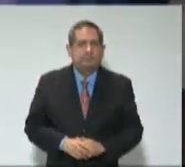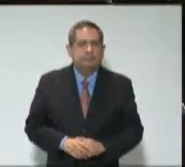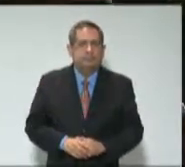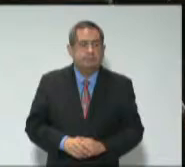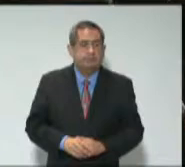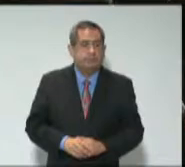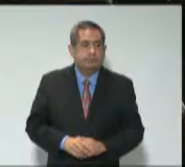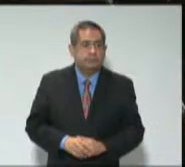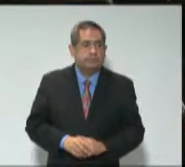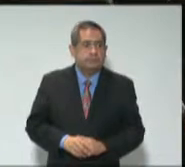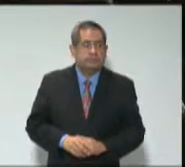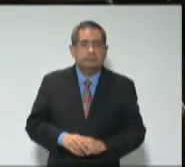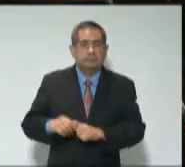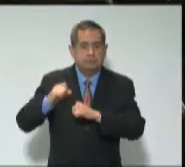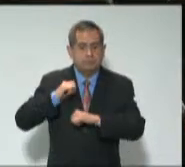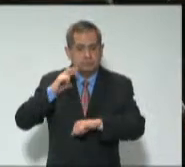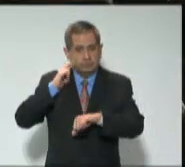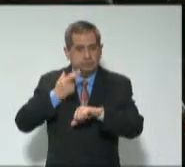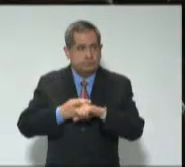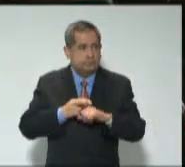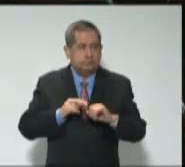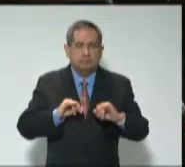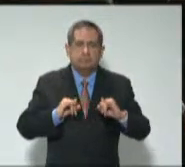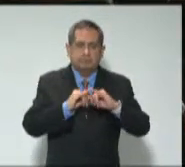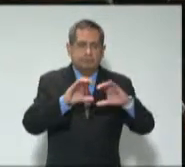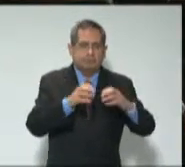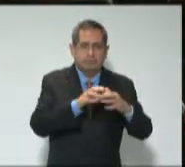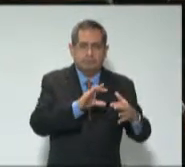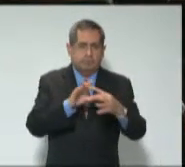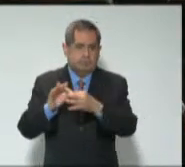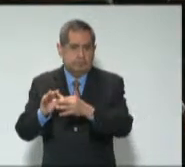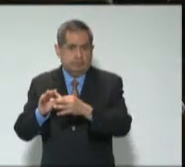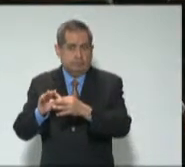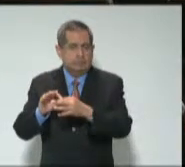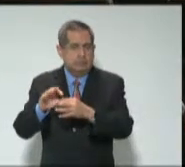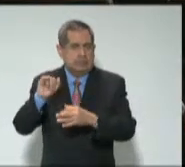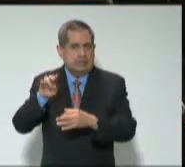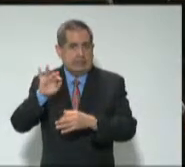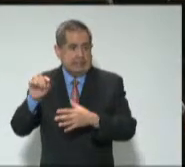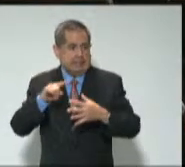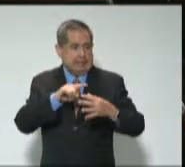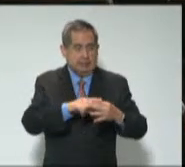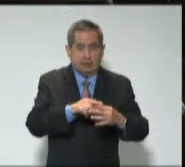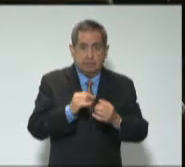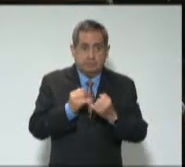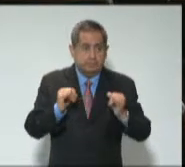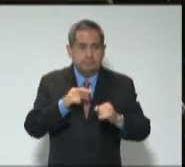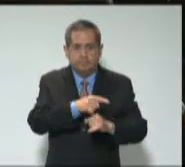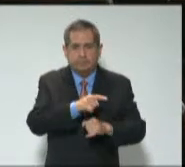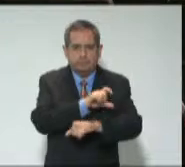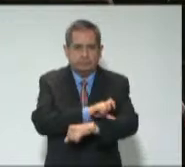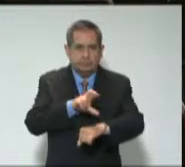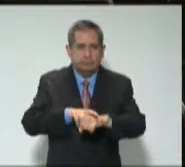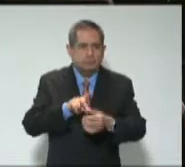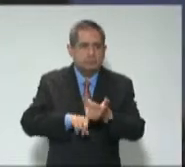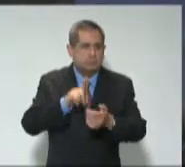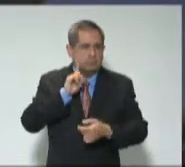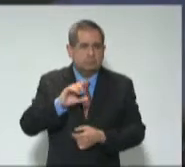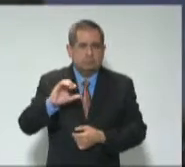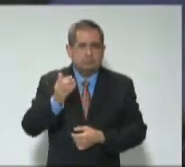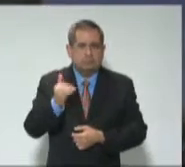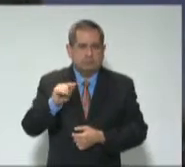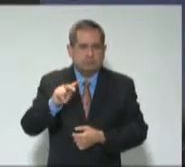canales organismos garantes locales del Sistema Nacional de transparencia Cintia Patricia cantero